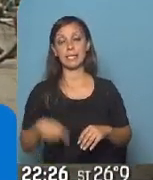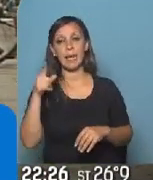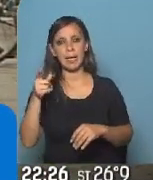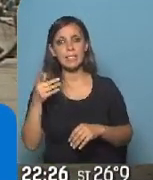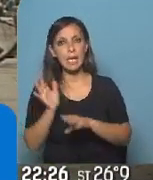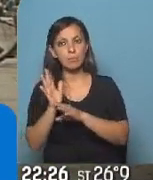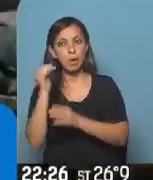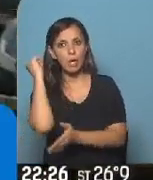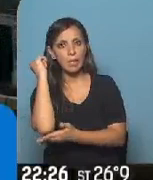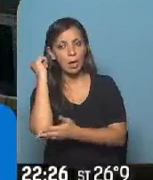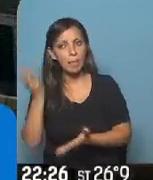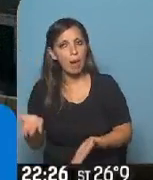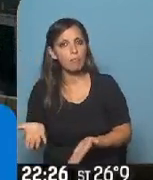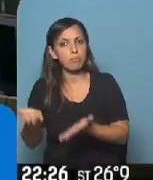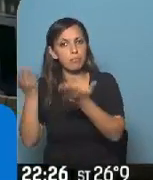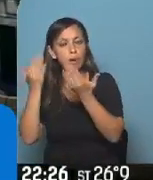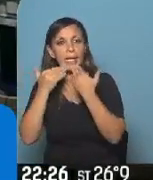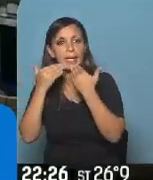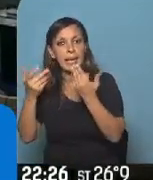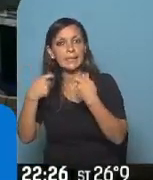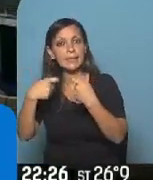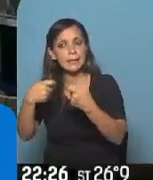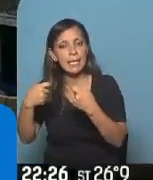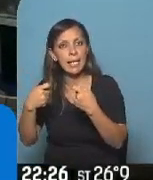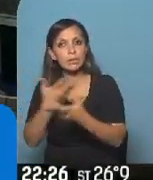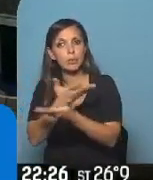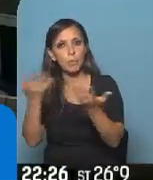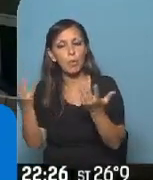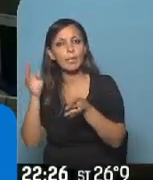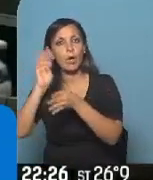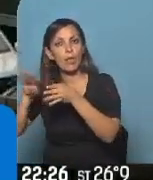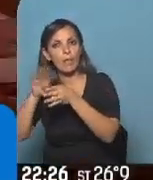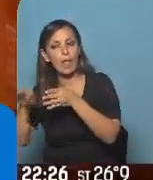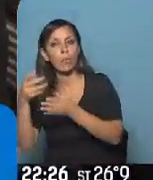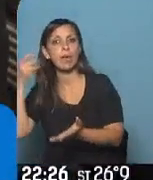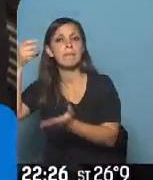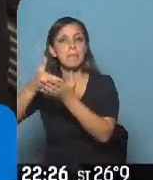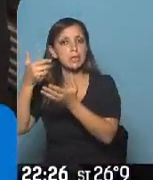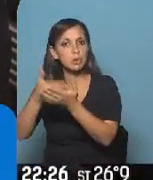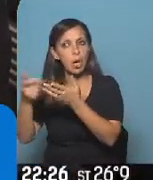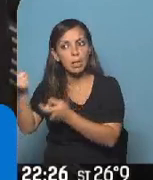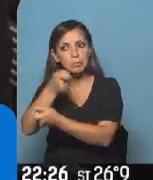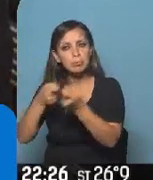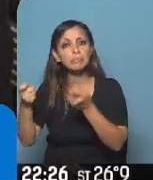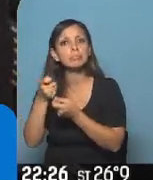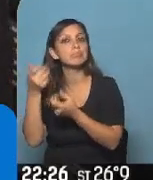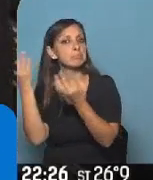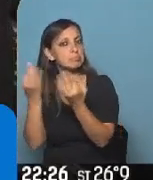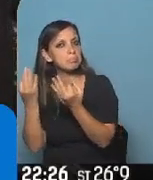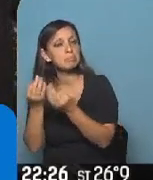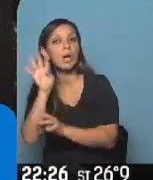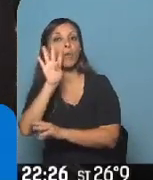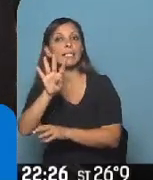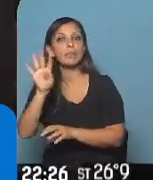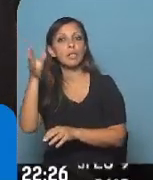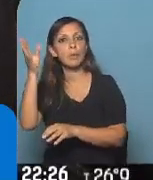crecimiento con un fuerte gasto público, expansión del crédito, toma de deuda e inversiones, que superan el 44%